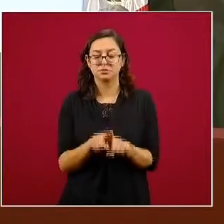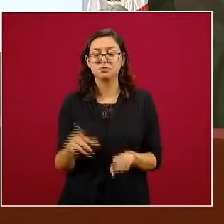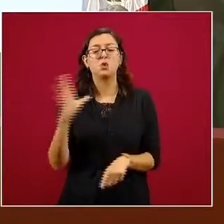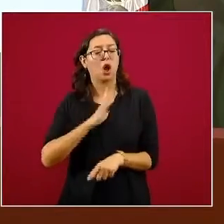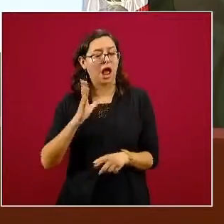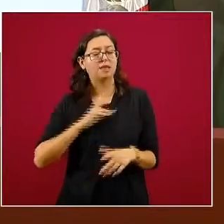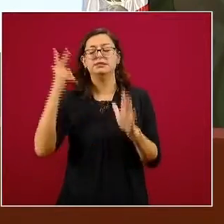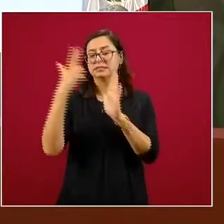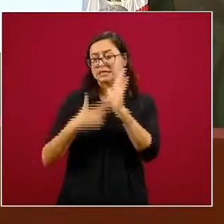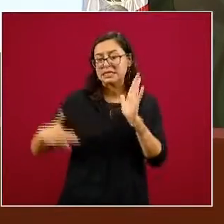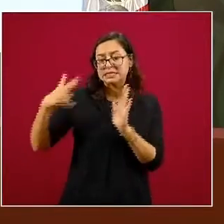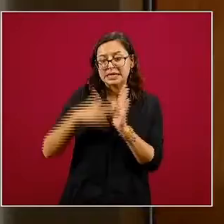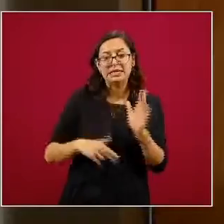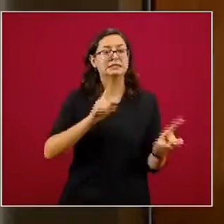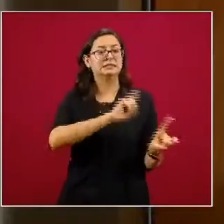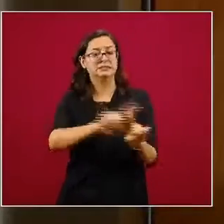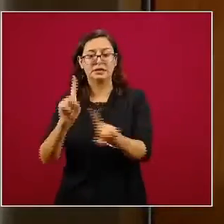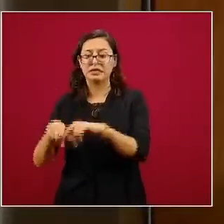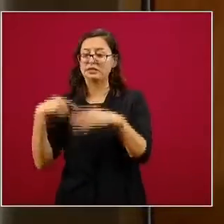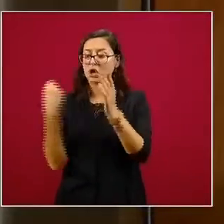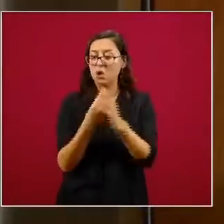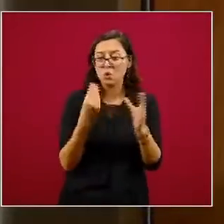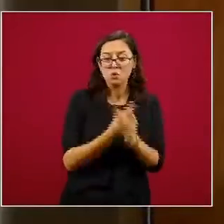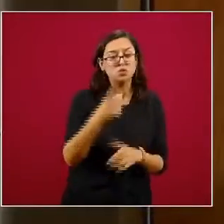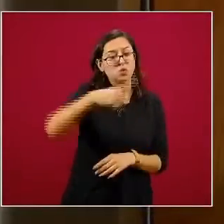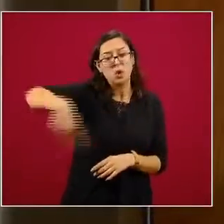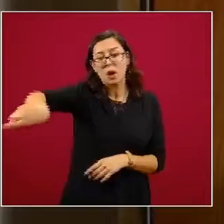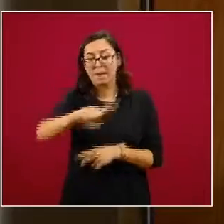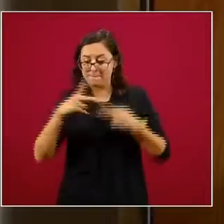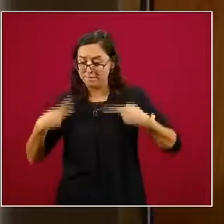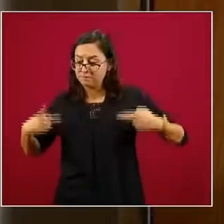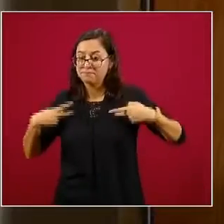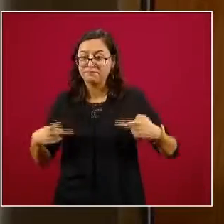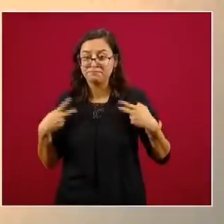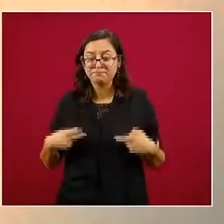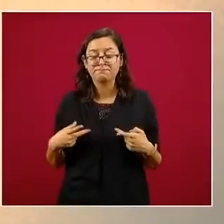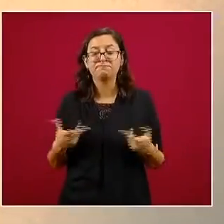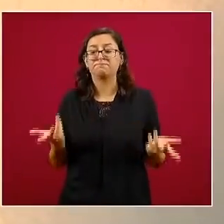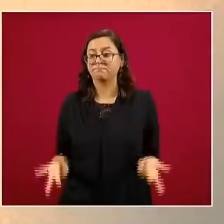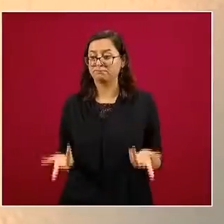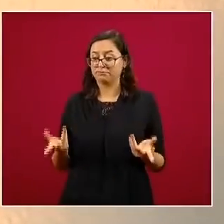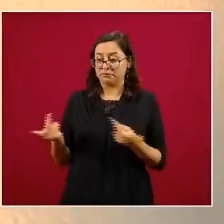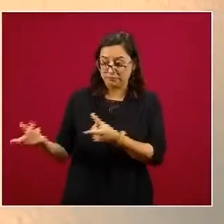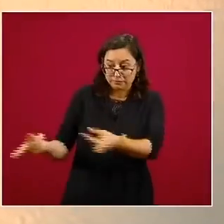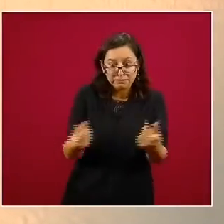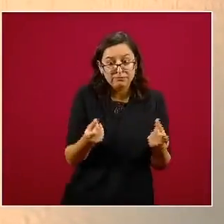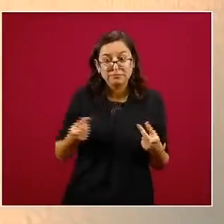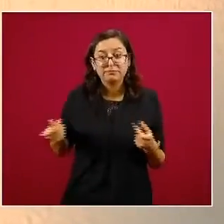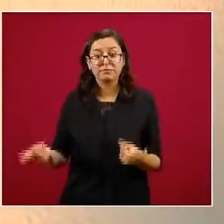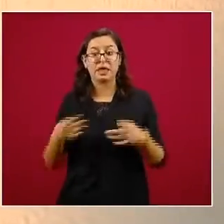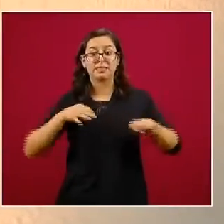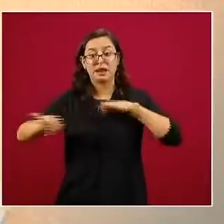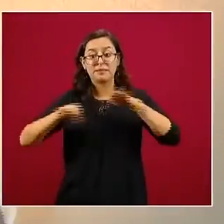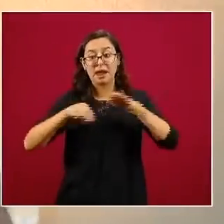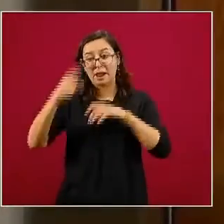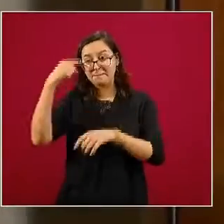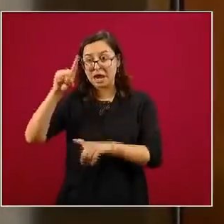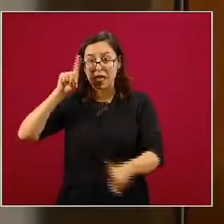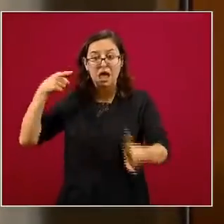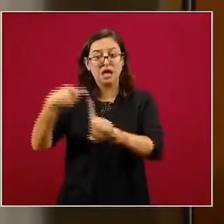siguiente, como el año pasado estuvimos recorriendo estos hospitales rurales, los 7